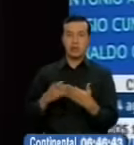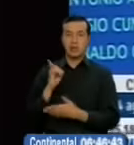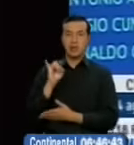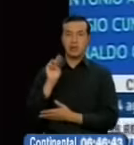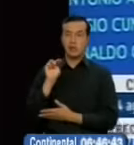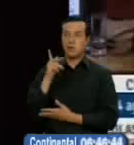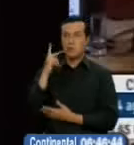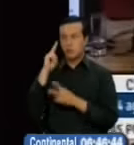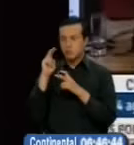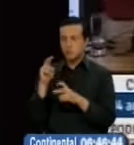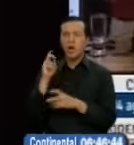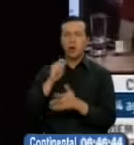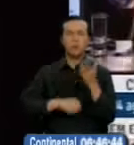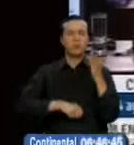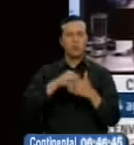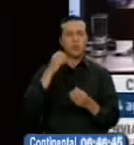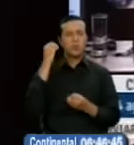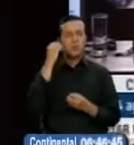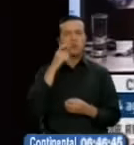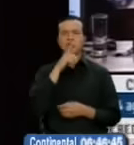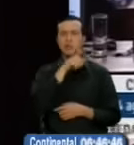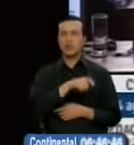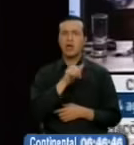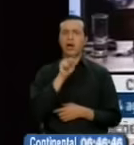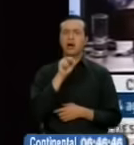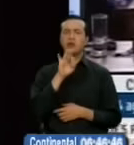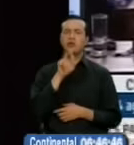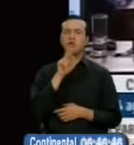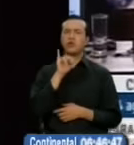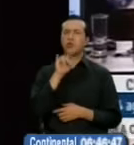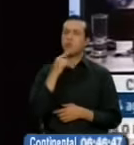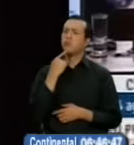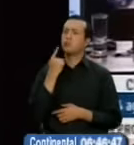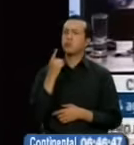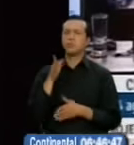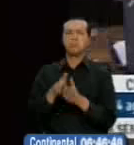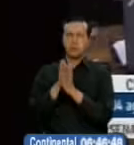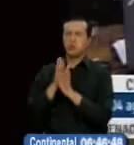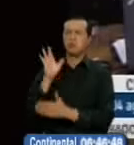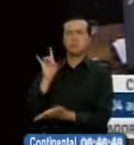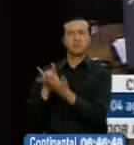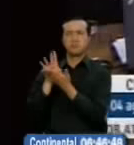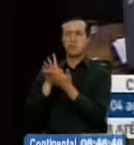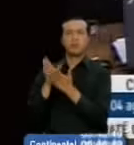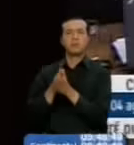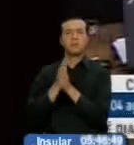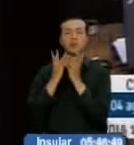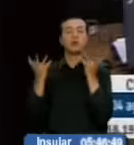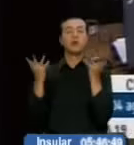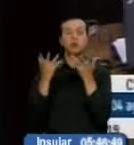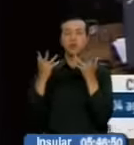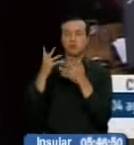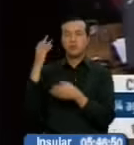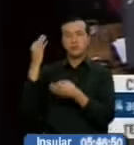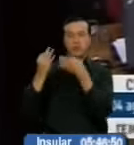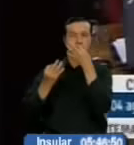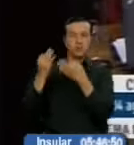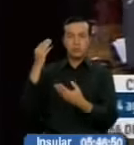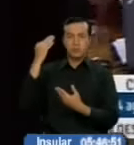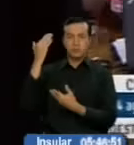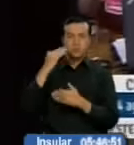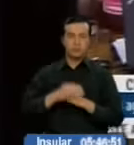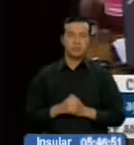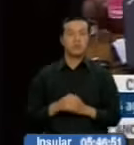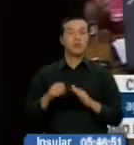Rousseff aprobó el informe del relator Antônio Anastasia, quien pidió su destitución y solicitó que sea sometida a juicio político.